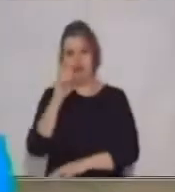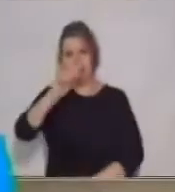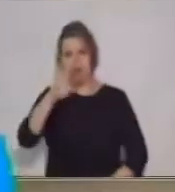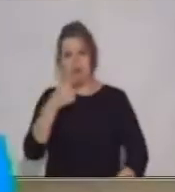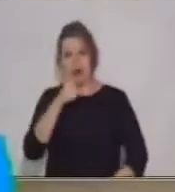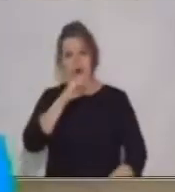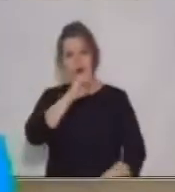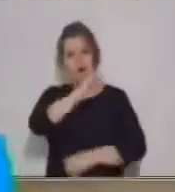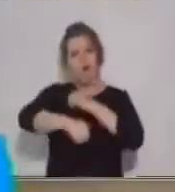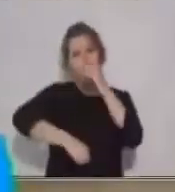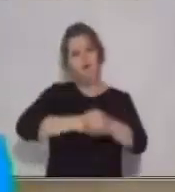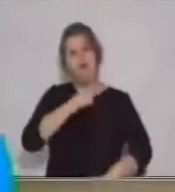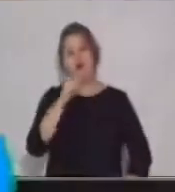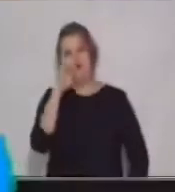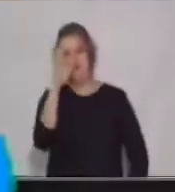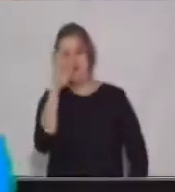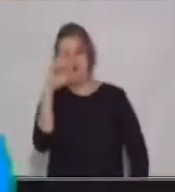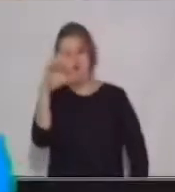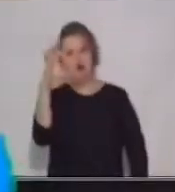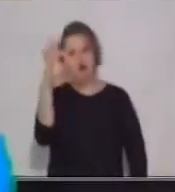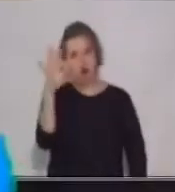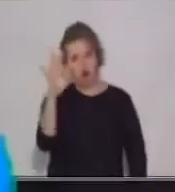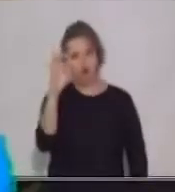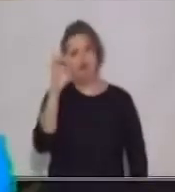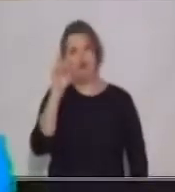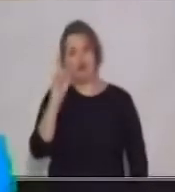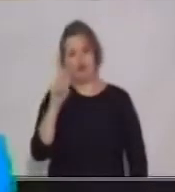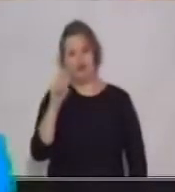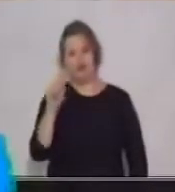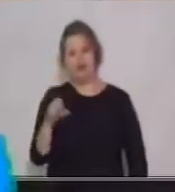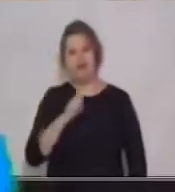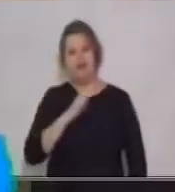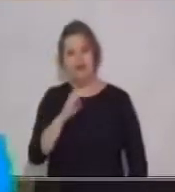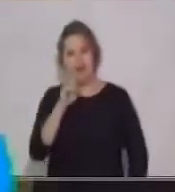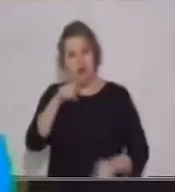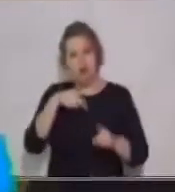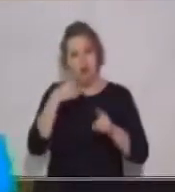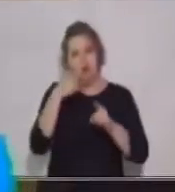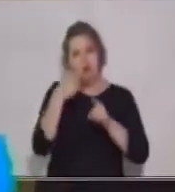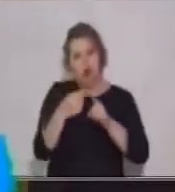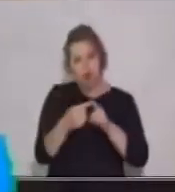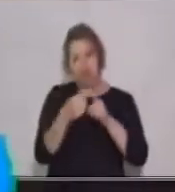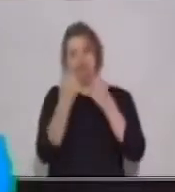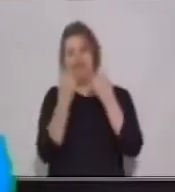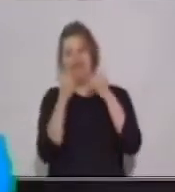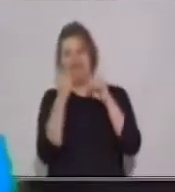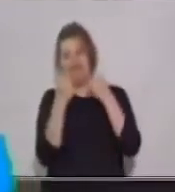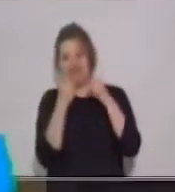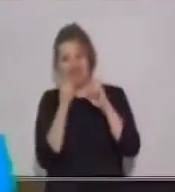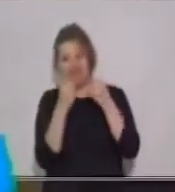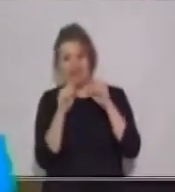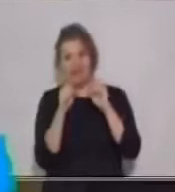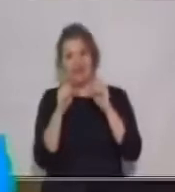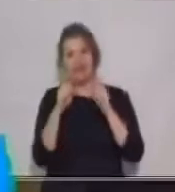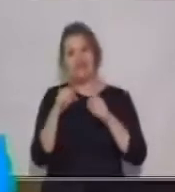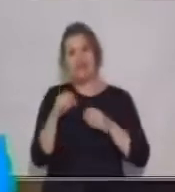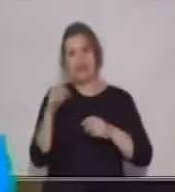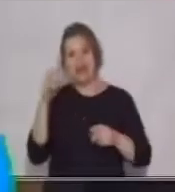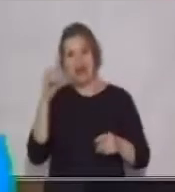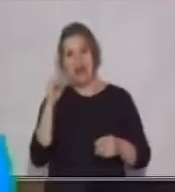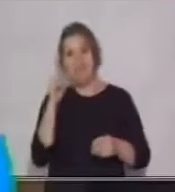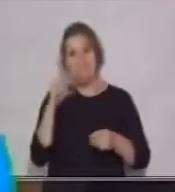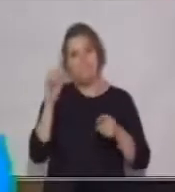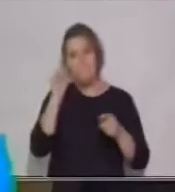foco. El foco nos va a generar la curvatura hasta el punto del